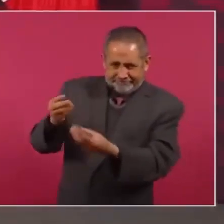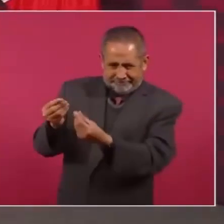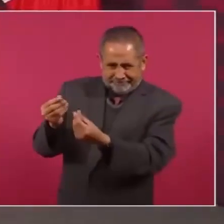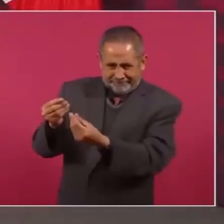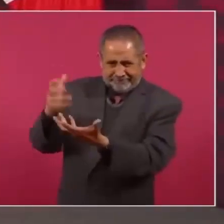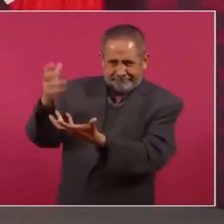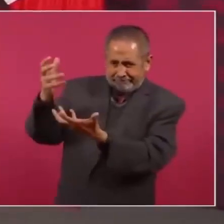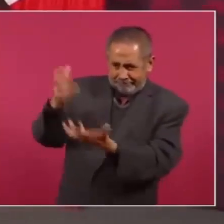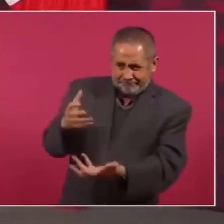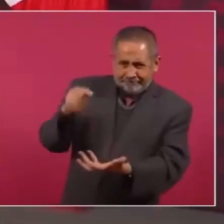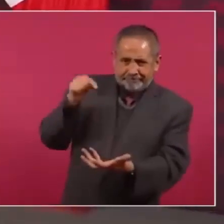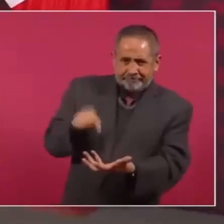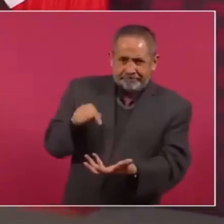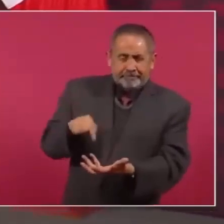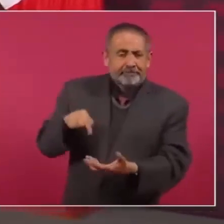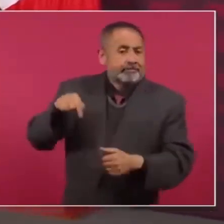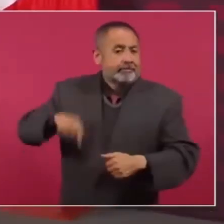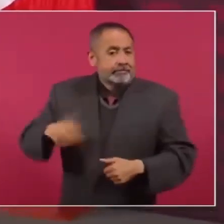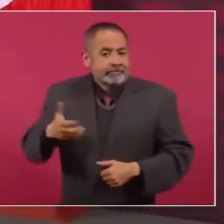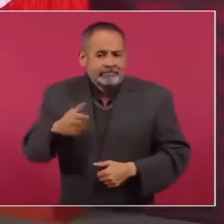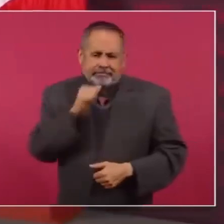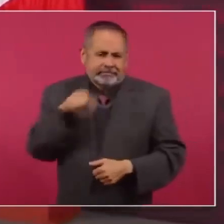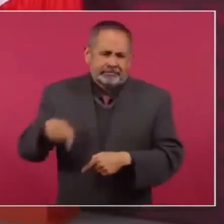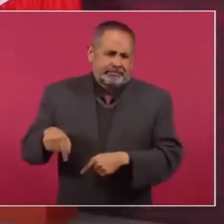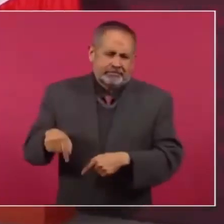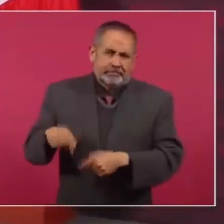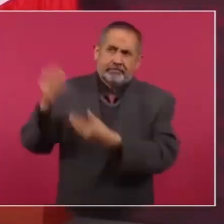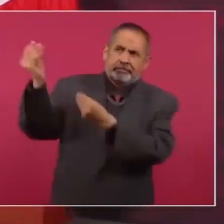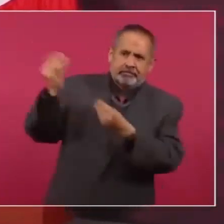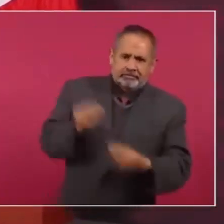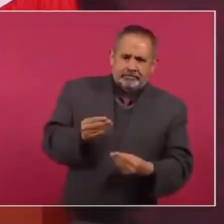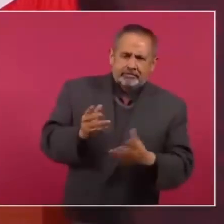aquí, ¿sí? Y no